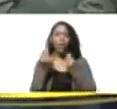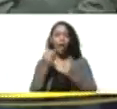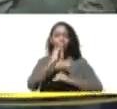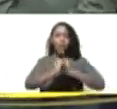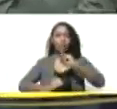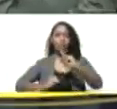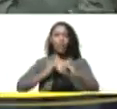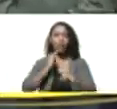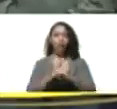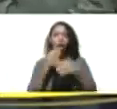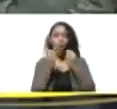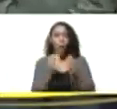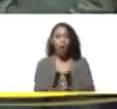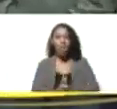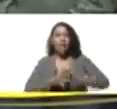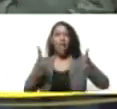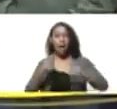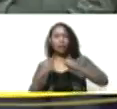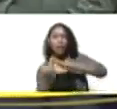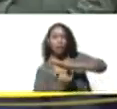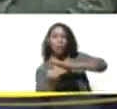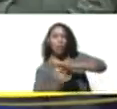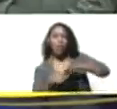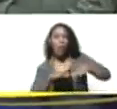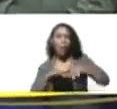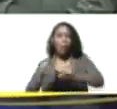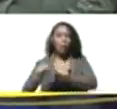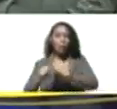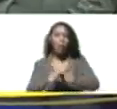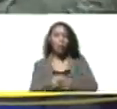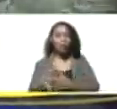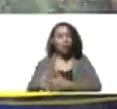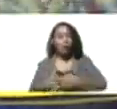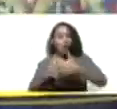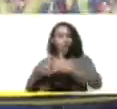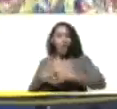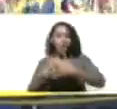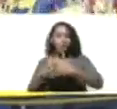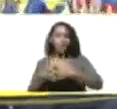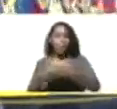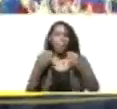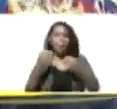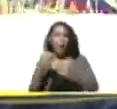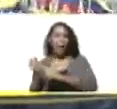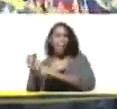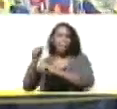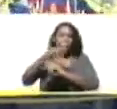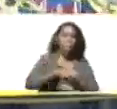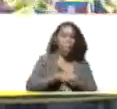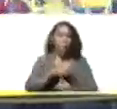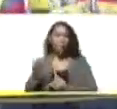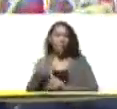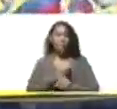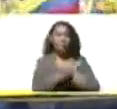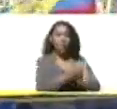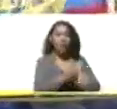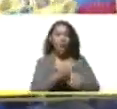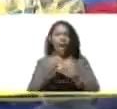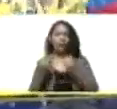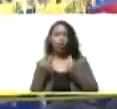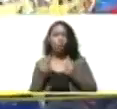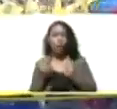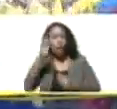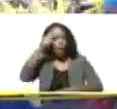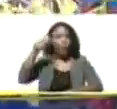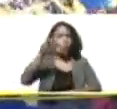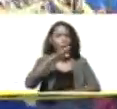Internacional como gran instrumento del imperialismo norteamericano para someter las economías y a los